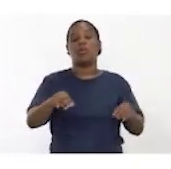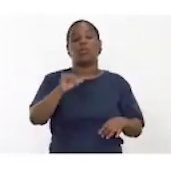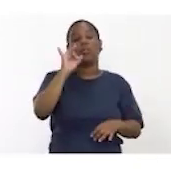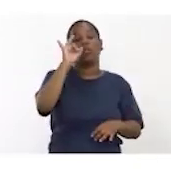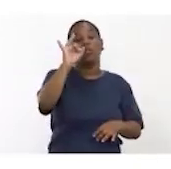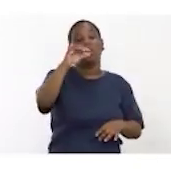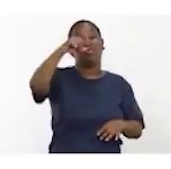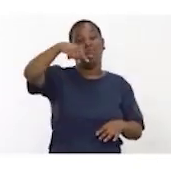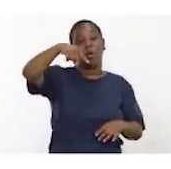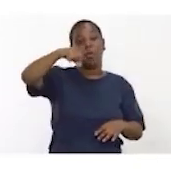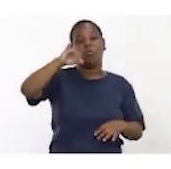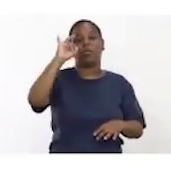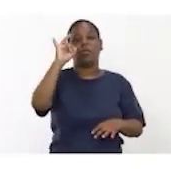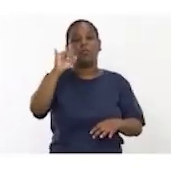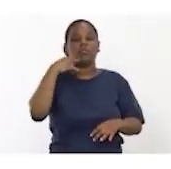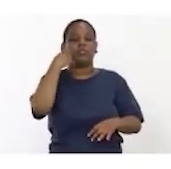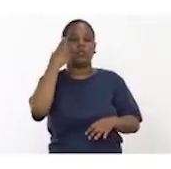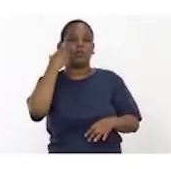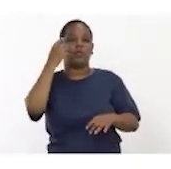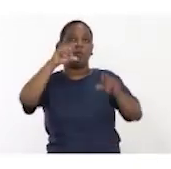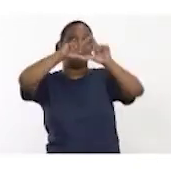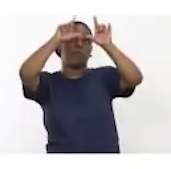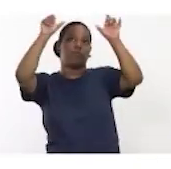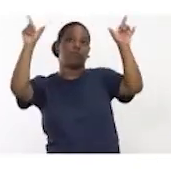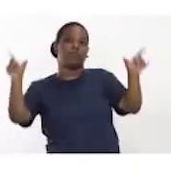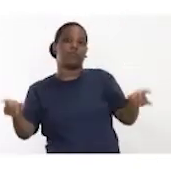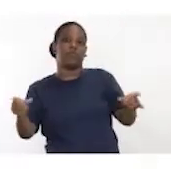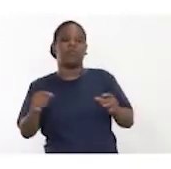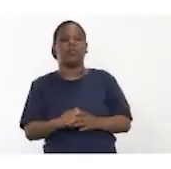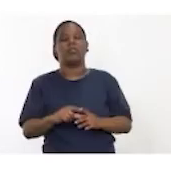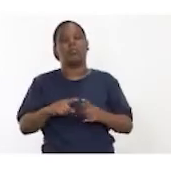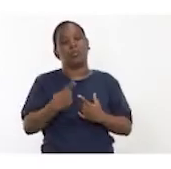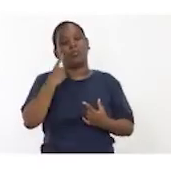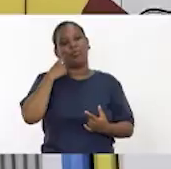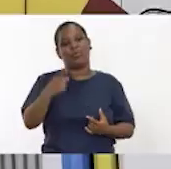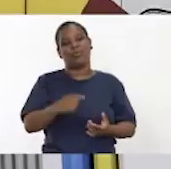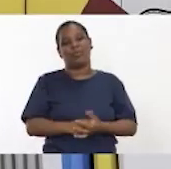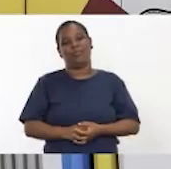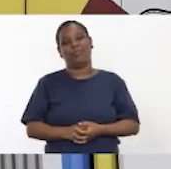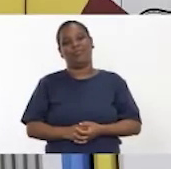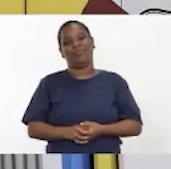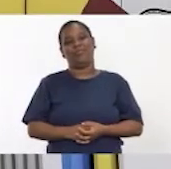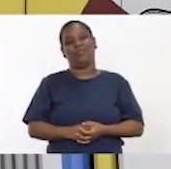7 colores del arco iris. Es por eso que vemos el arco iris.